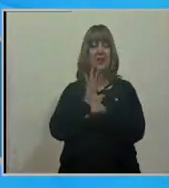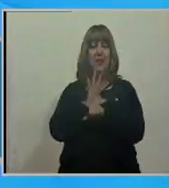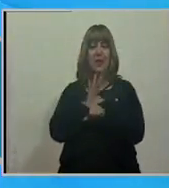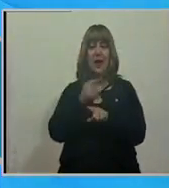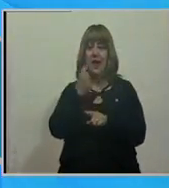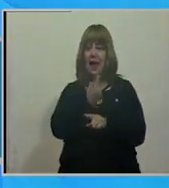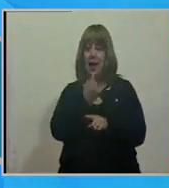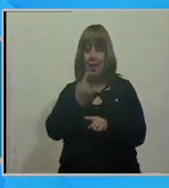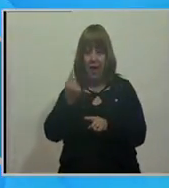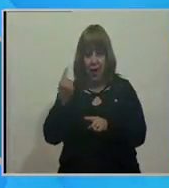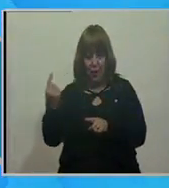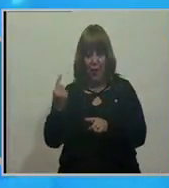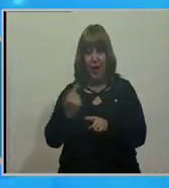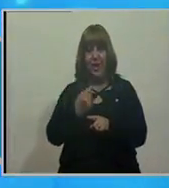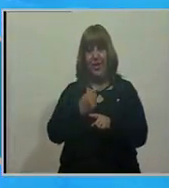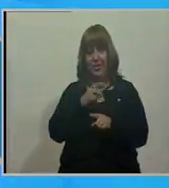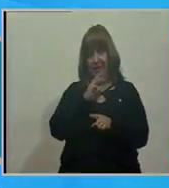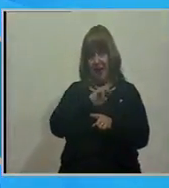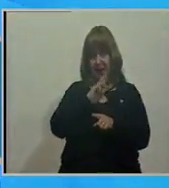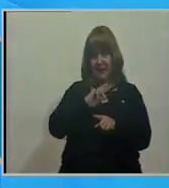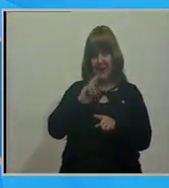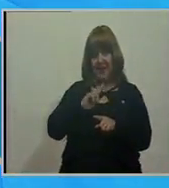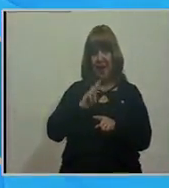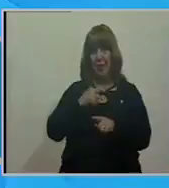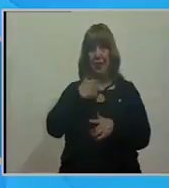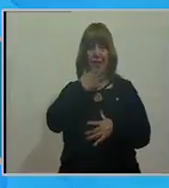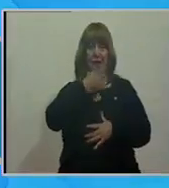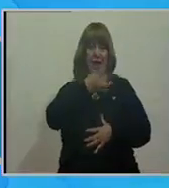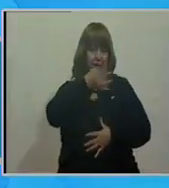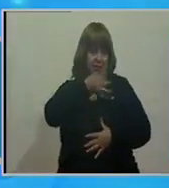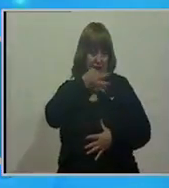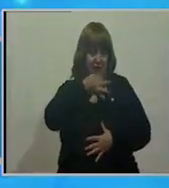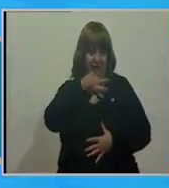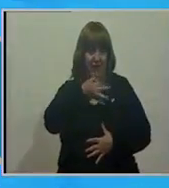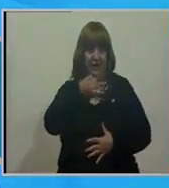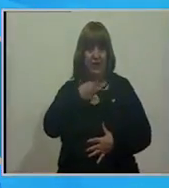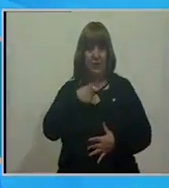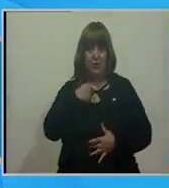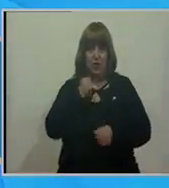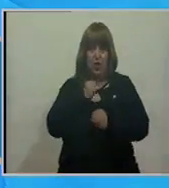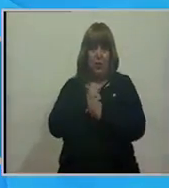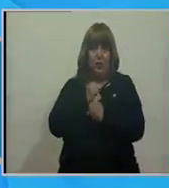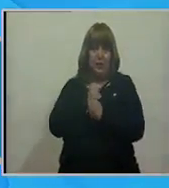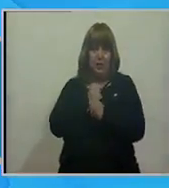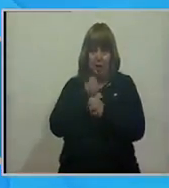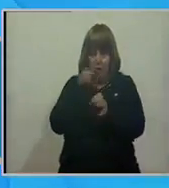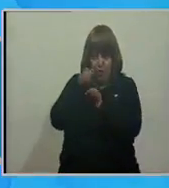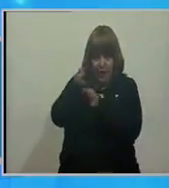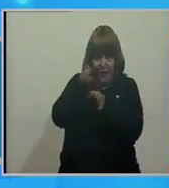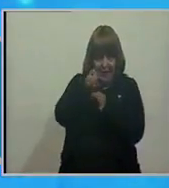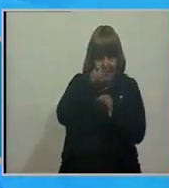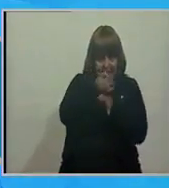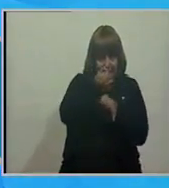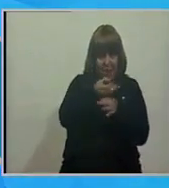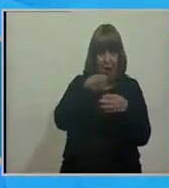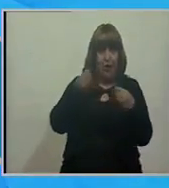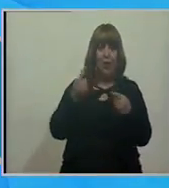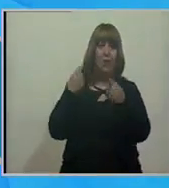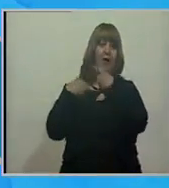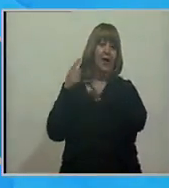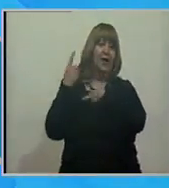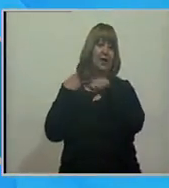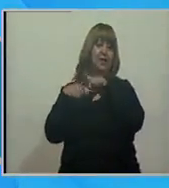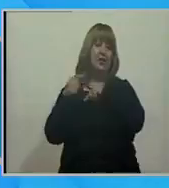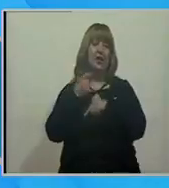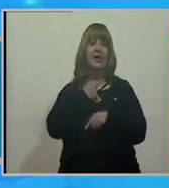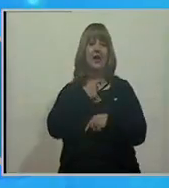cada una de las reinas pueda lucirse, uh-huh, y esa, ahí viene mi trabajo como coach, dentro de la historia y de lo que quiere